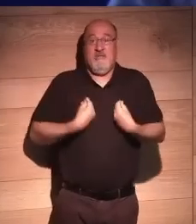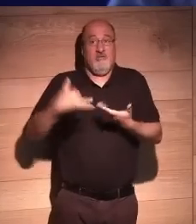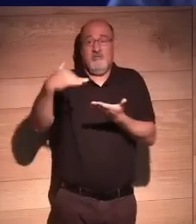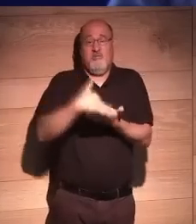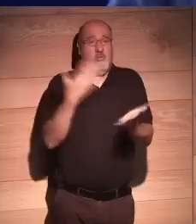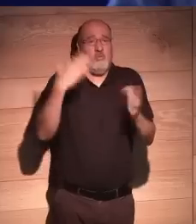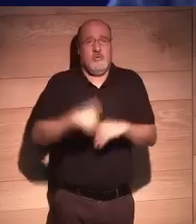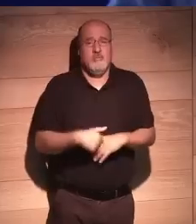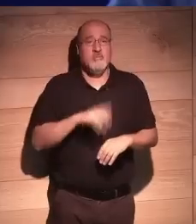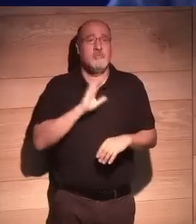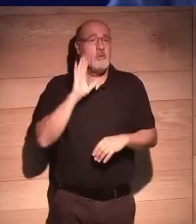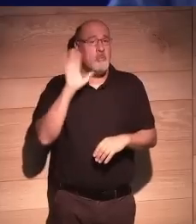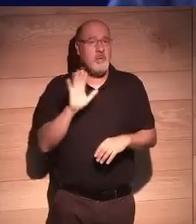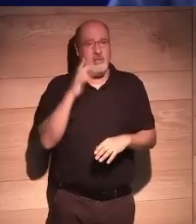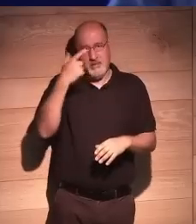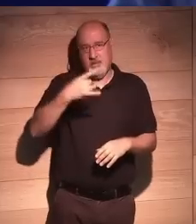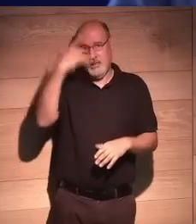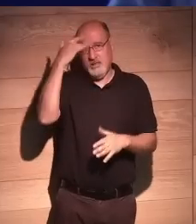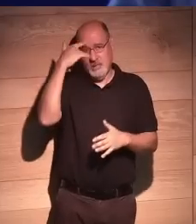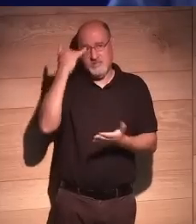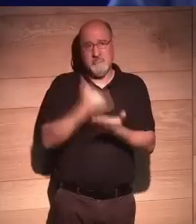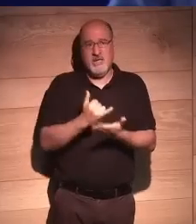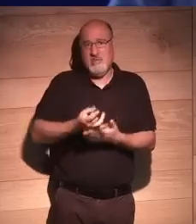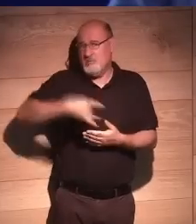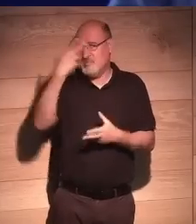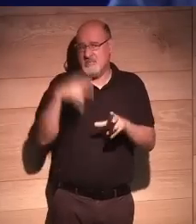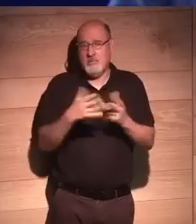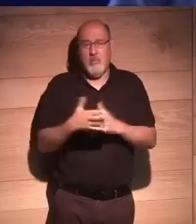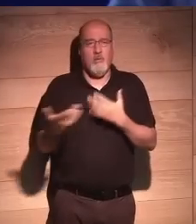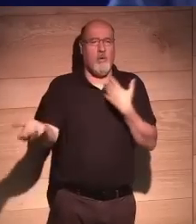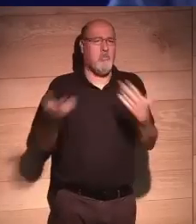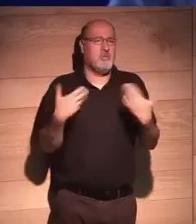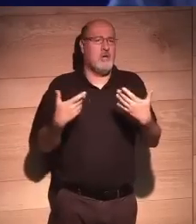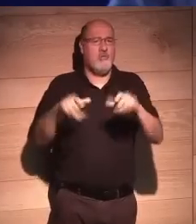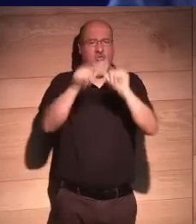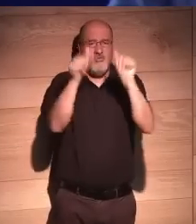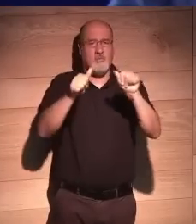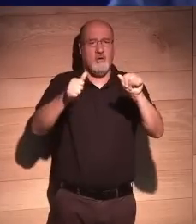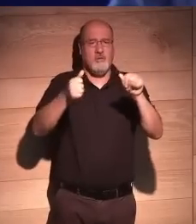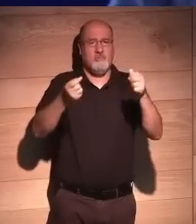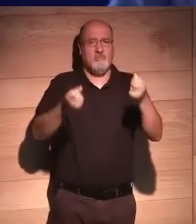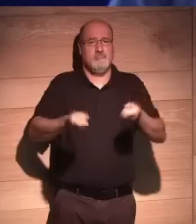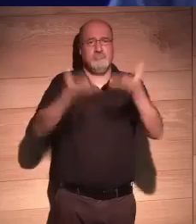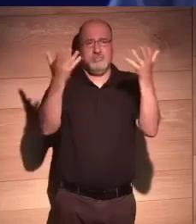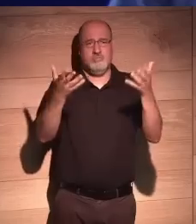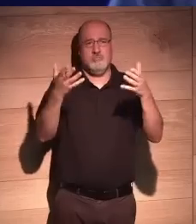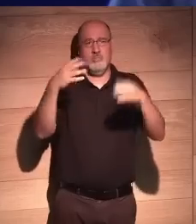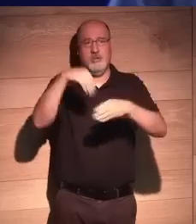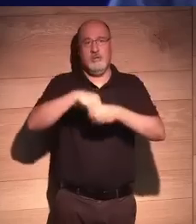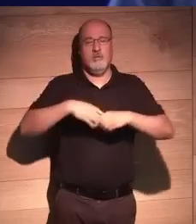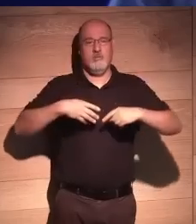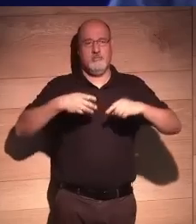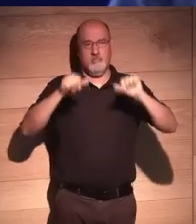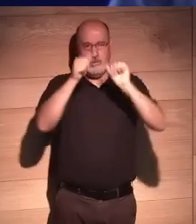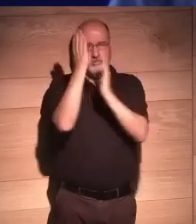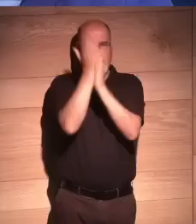no me pareció, ni experimento ni sociológico. Dije, esto es un espectáculo que van a montar, donde va a haber unas grandes